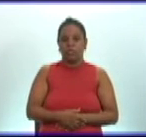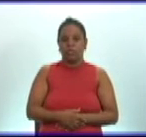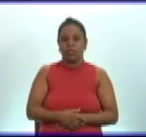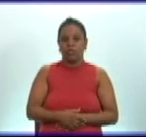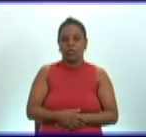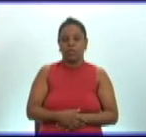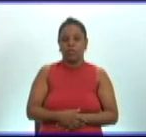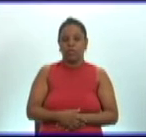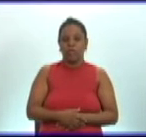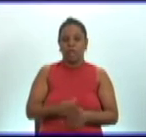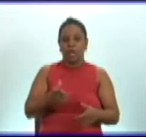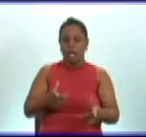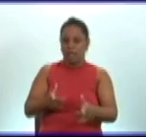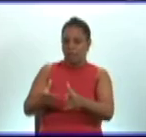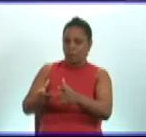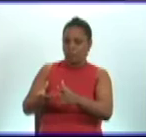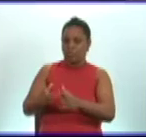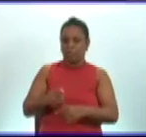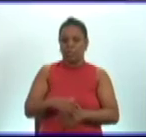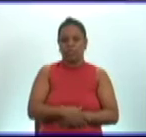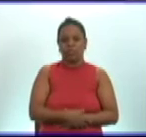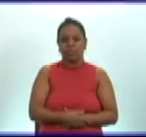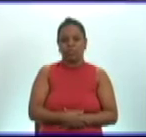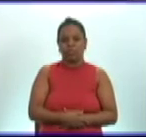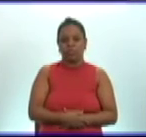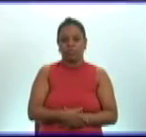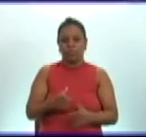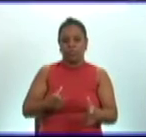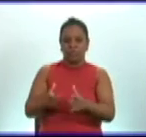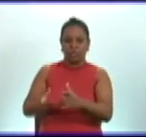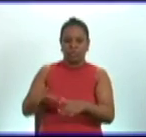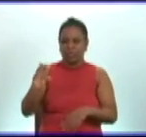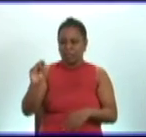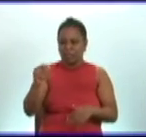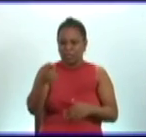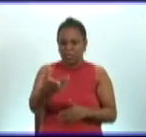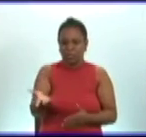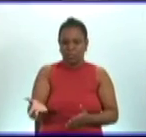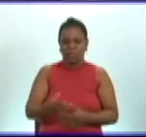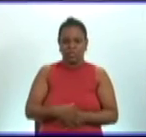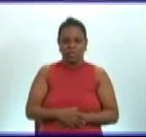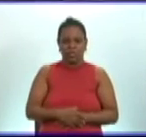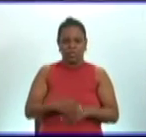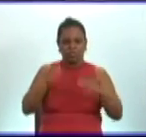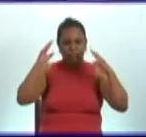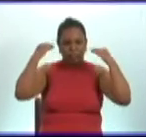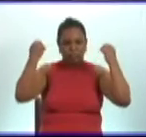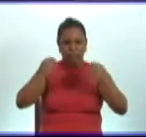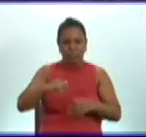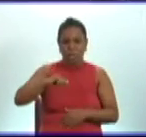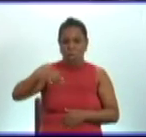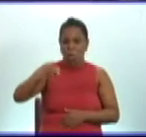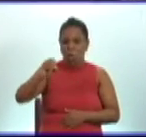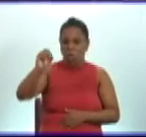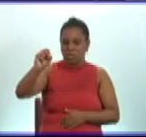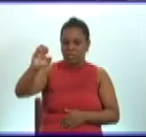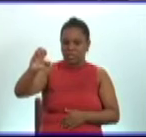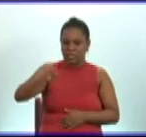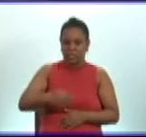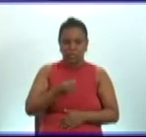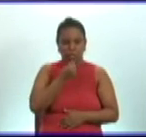a la pena de fusilamiento. ¿Fusilamiento? ¿De qué está hablando usted, comisario? José de Marcos y Medina. Eso no puede